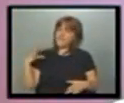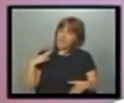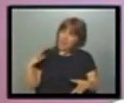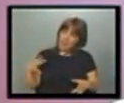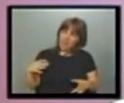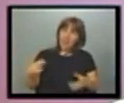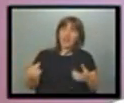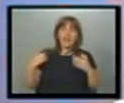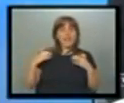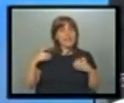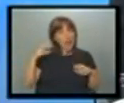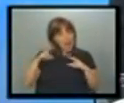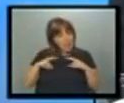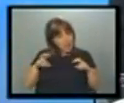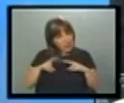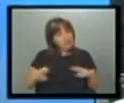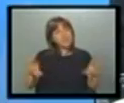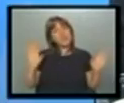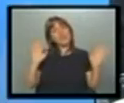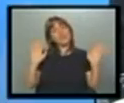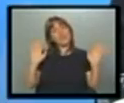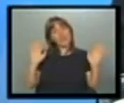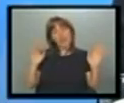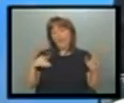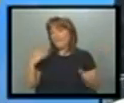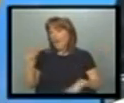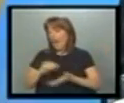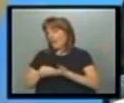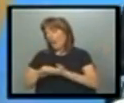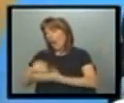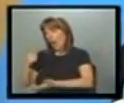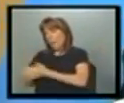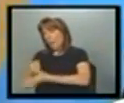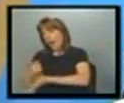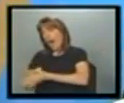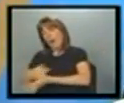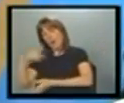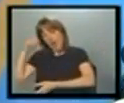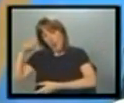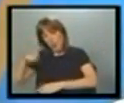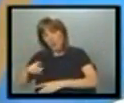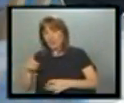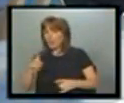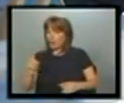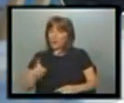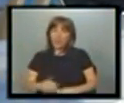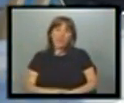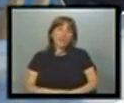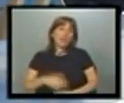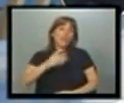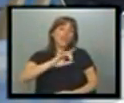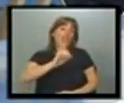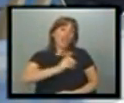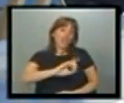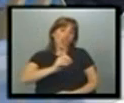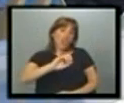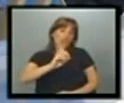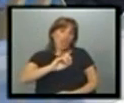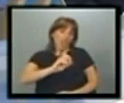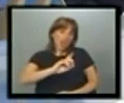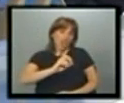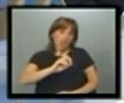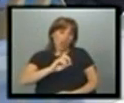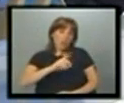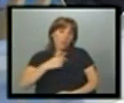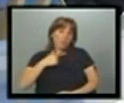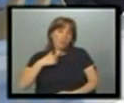No conocemos el caso a fondo, no cualquiera va a buscar un abogado, pagar un abogado para hacer un juicio. No, perdóname, vos como empleado